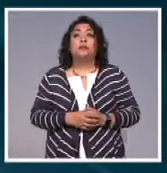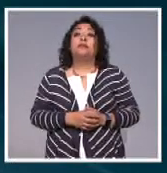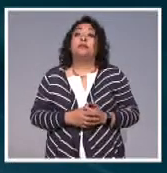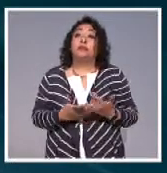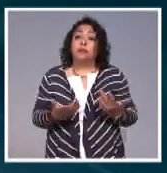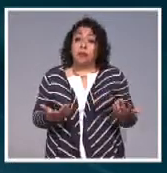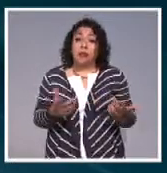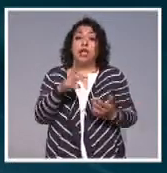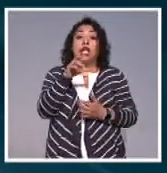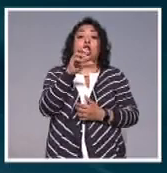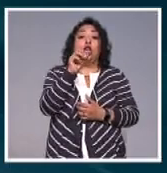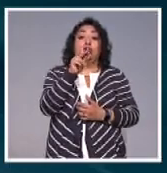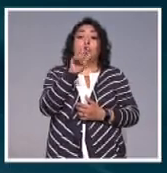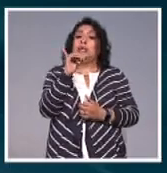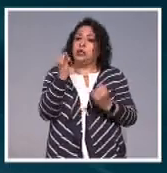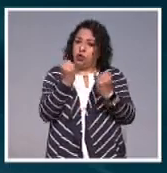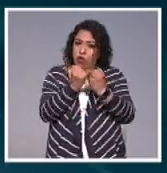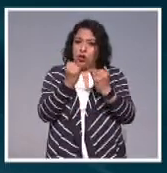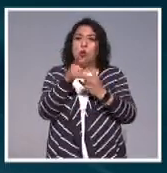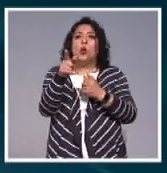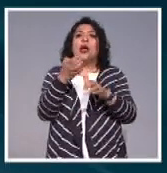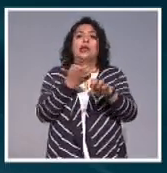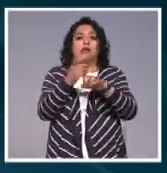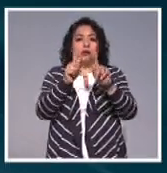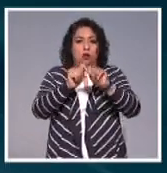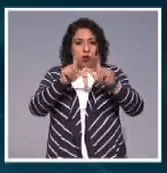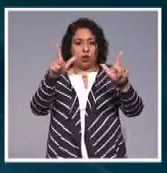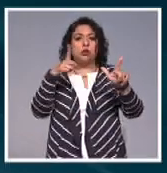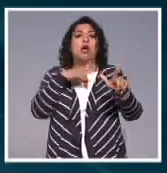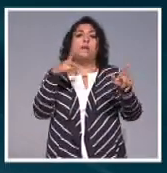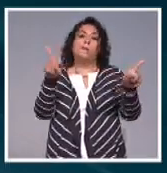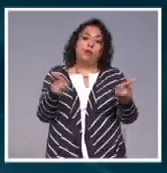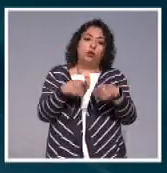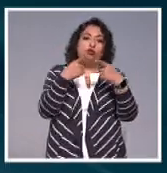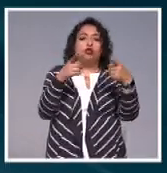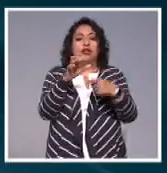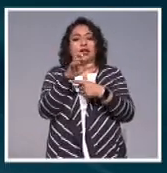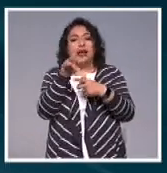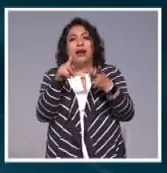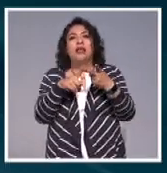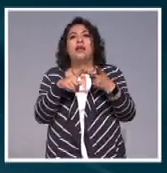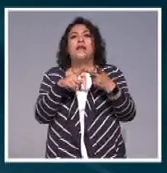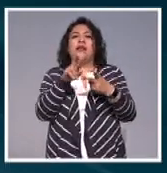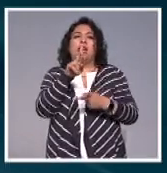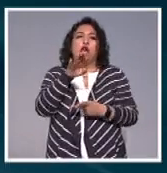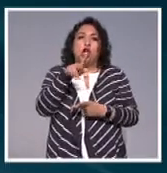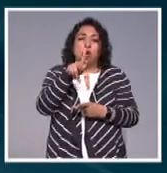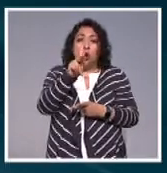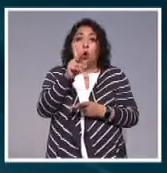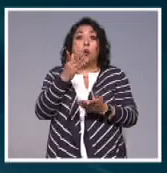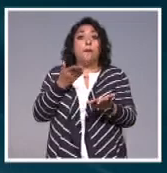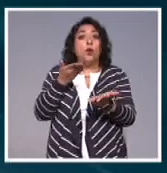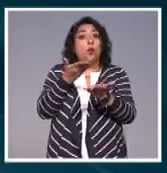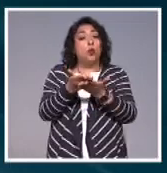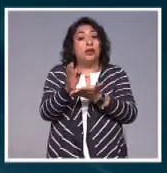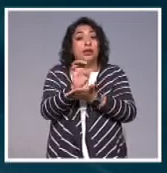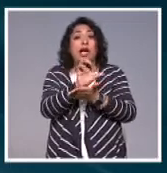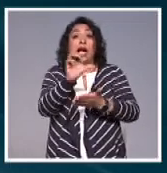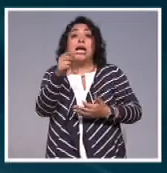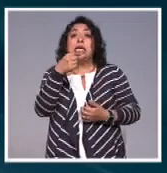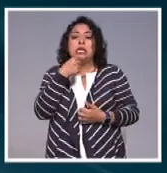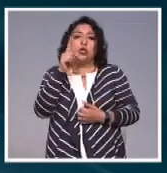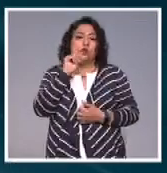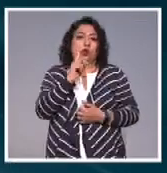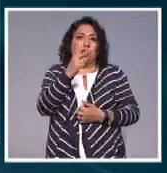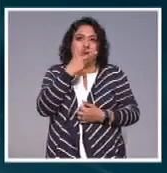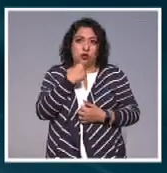Y los pinos también llegan al estado de Tlaxcala con música caribeña, conciertos de rock y una propuesta escénica para niños y